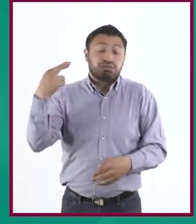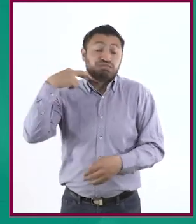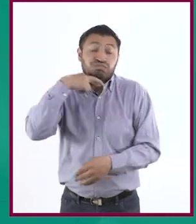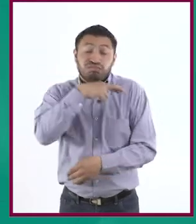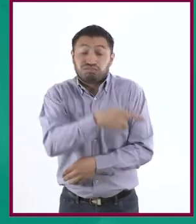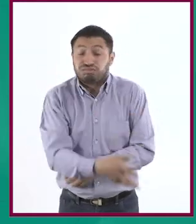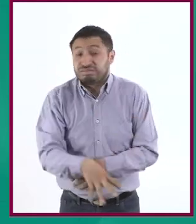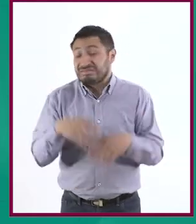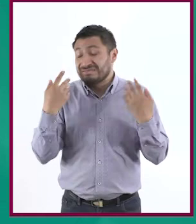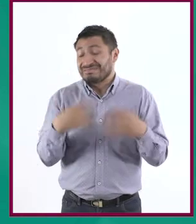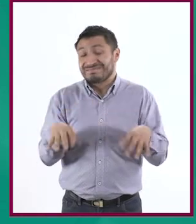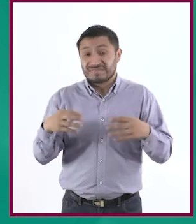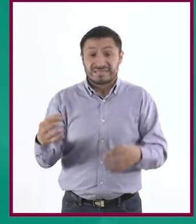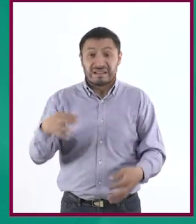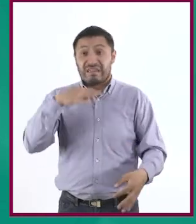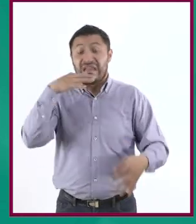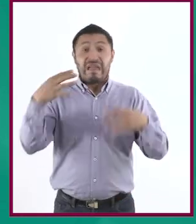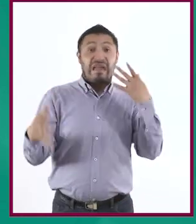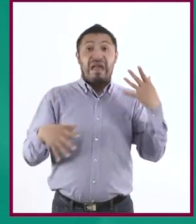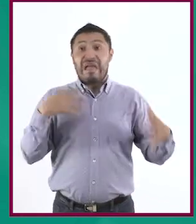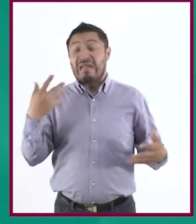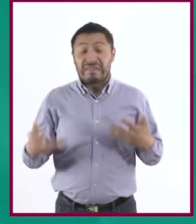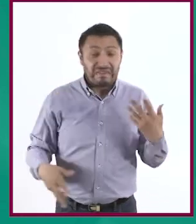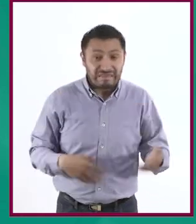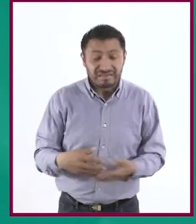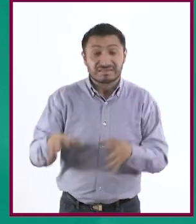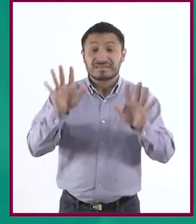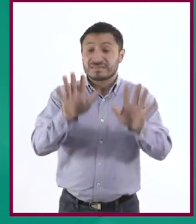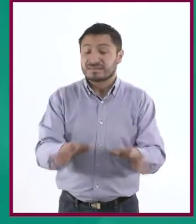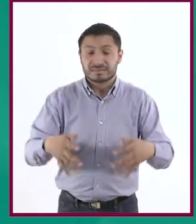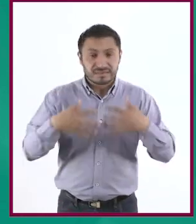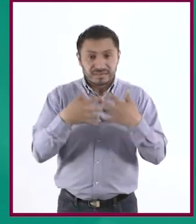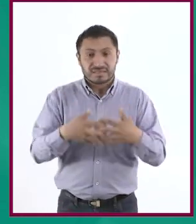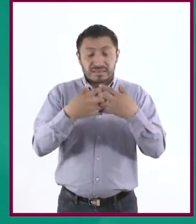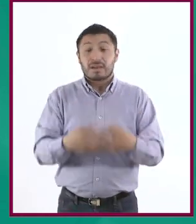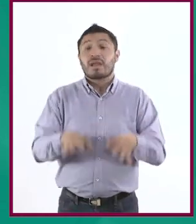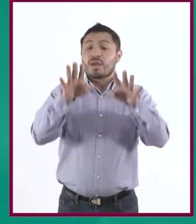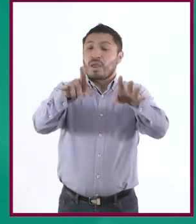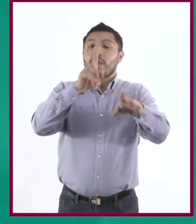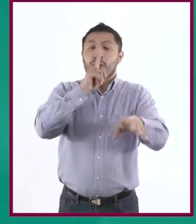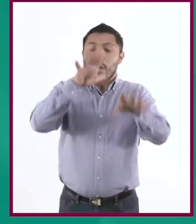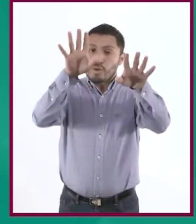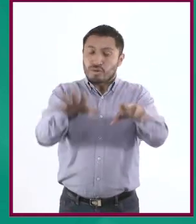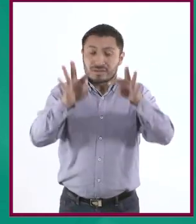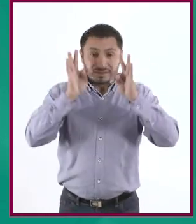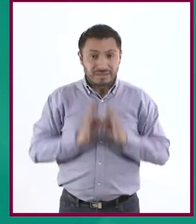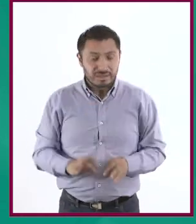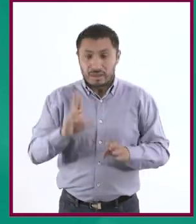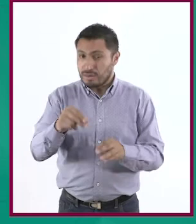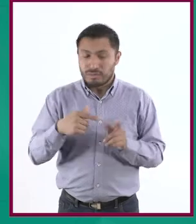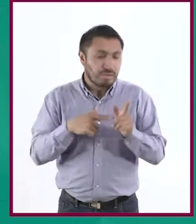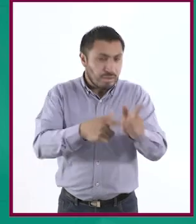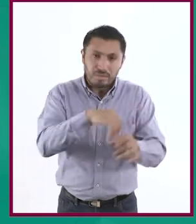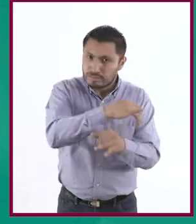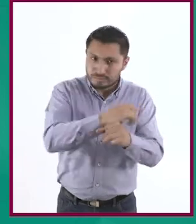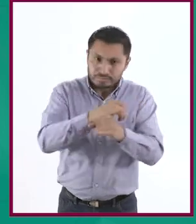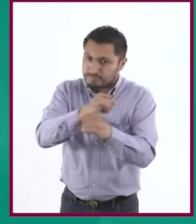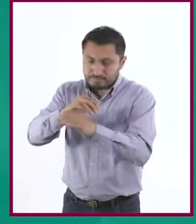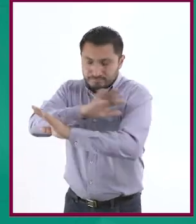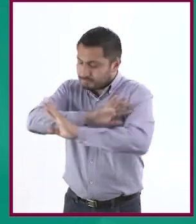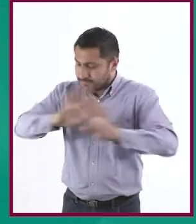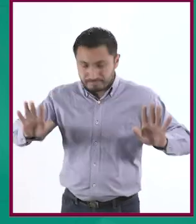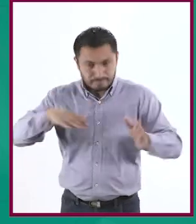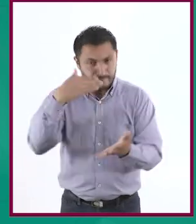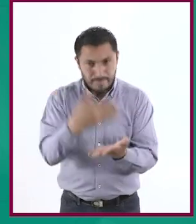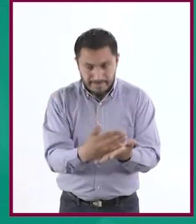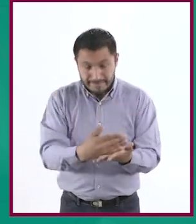rápidamente se arman escándalos, la industria se ocupa de aplacar, de acallar, de que no tengan continuidad este tipo de investigaciones.